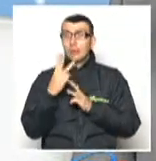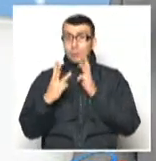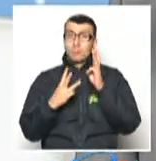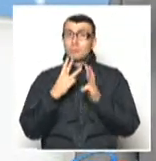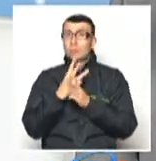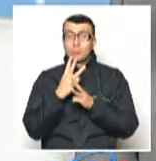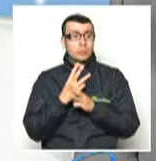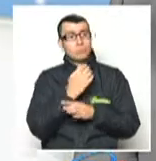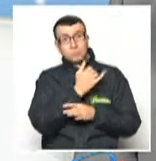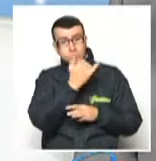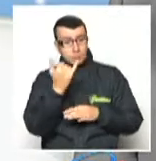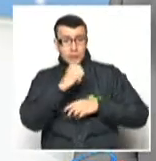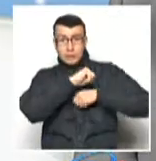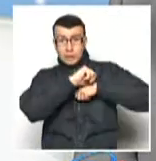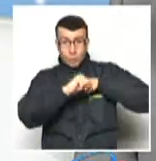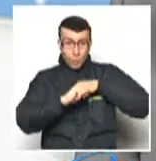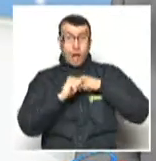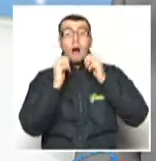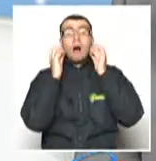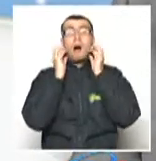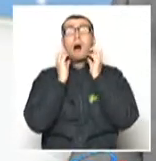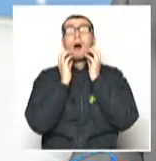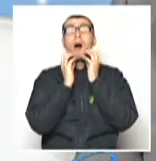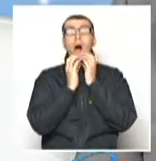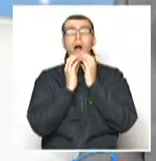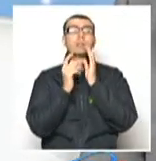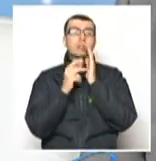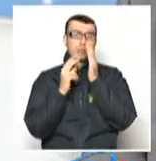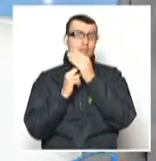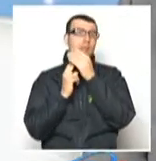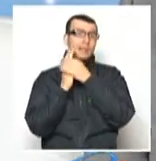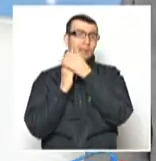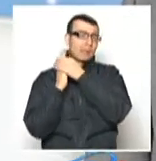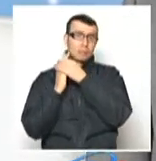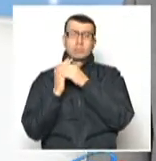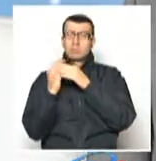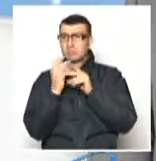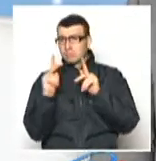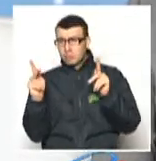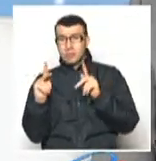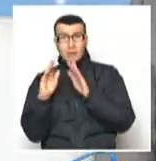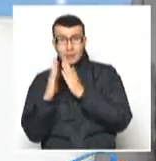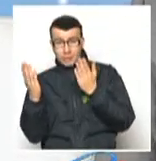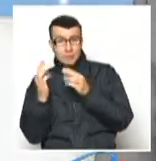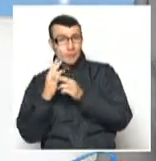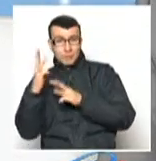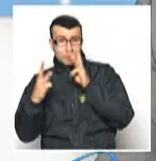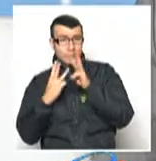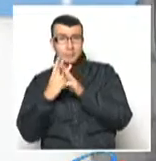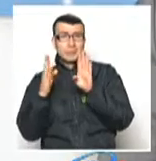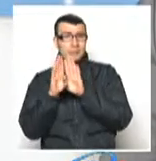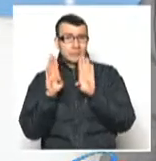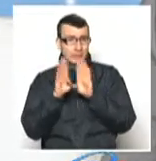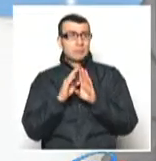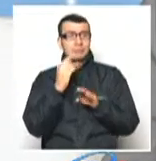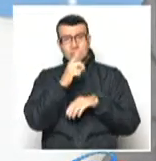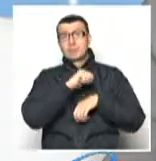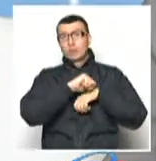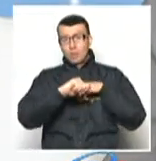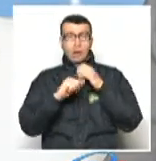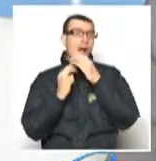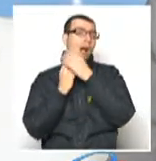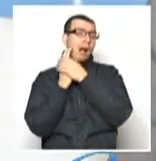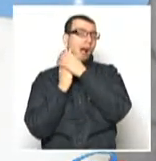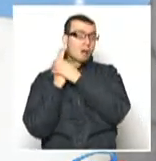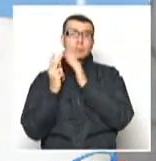cirujanos maxilofaciales son los que hacen los implantes, o sea, las personas que hacen los libros en el mundo son cirujanos maxilofaciales. ¿Por qué? Pues porque, hombre, son un